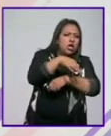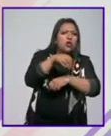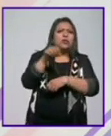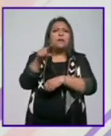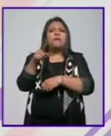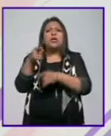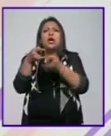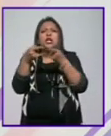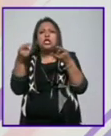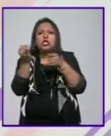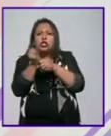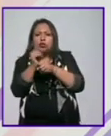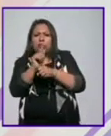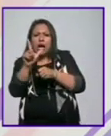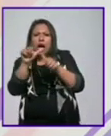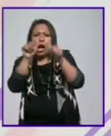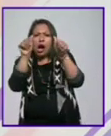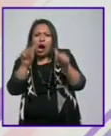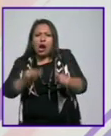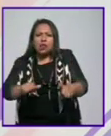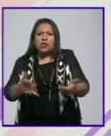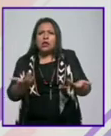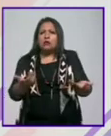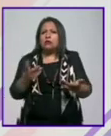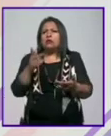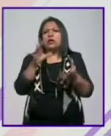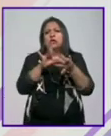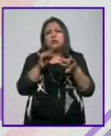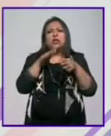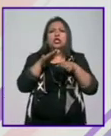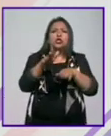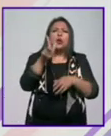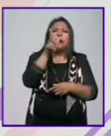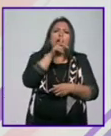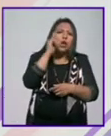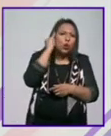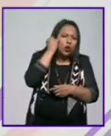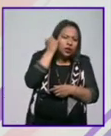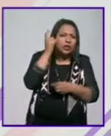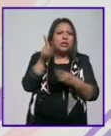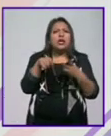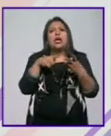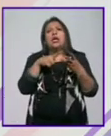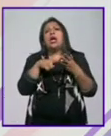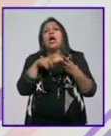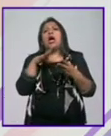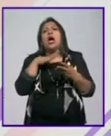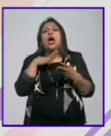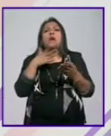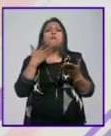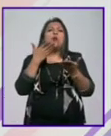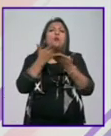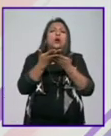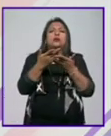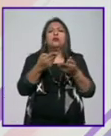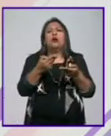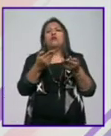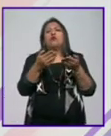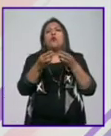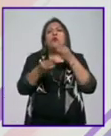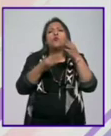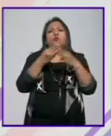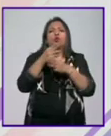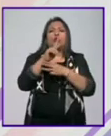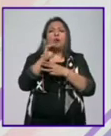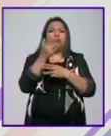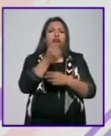sea historiador del arte, que hable de las lenguas indígenas, que se plantee los asuntos del mundo precolombino y